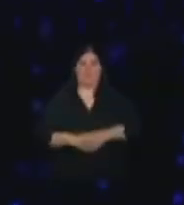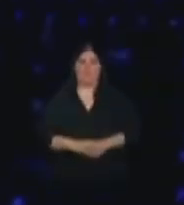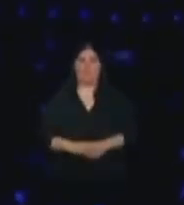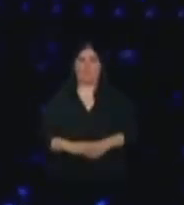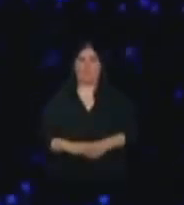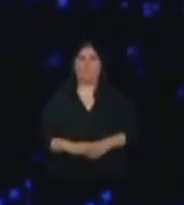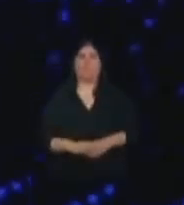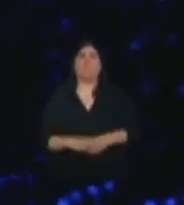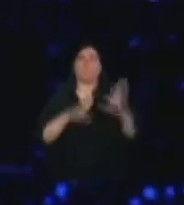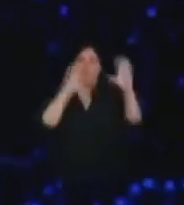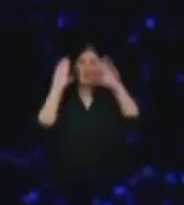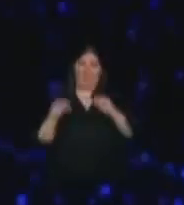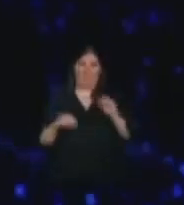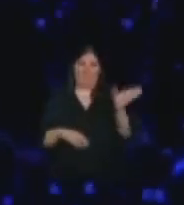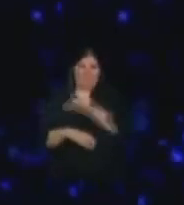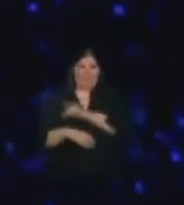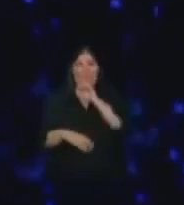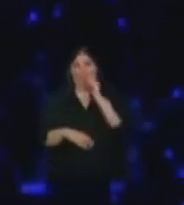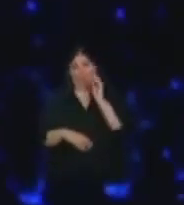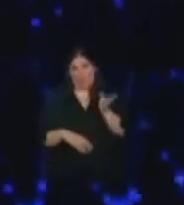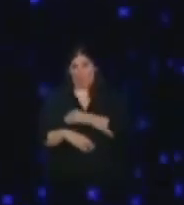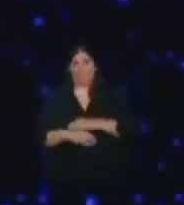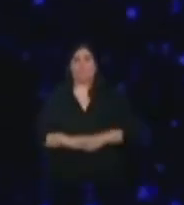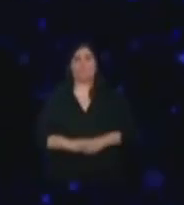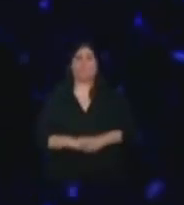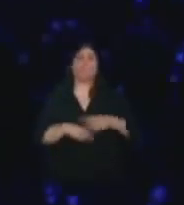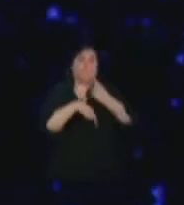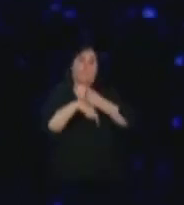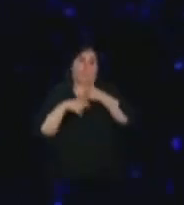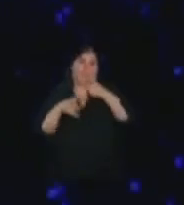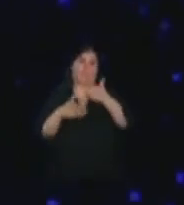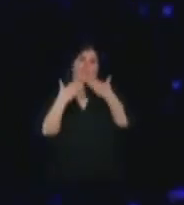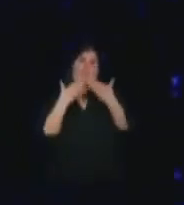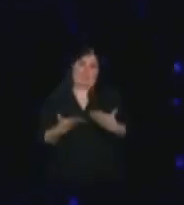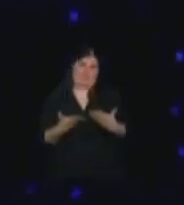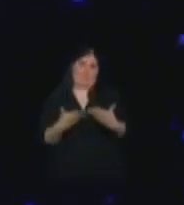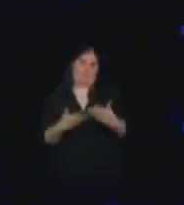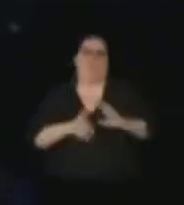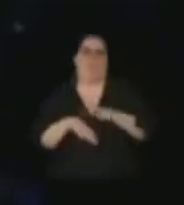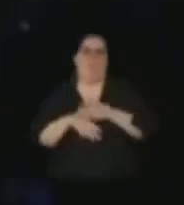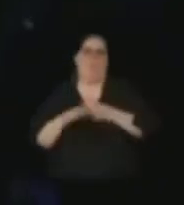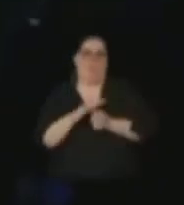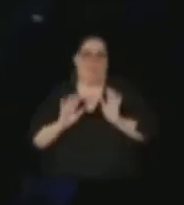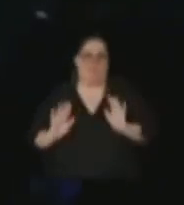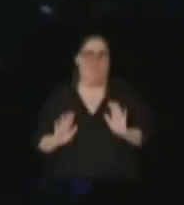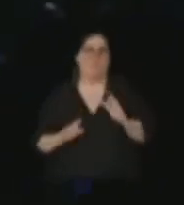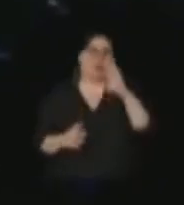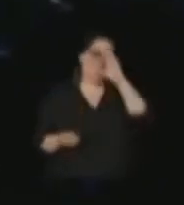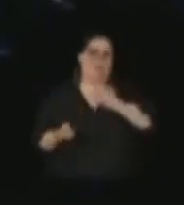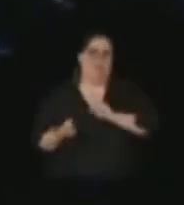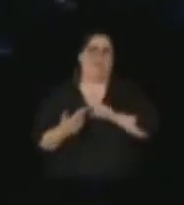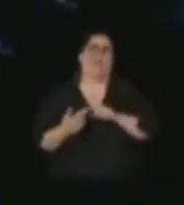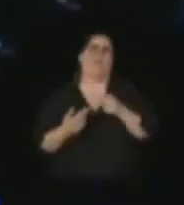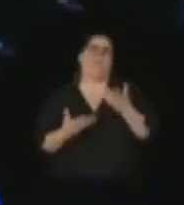es de dos postulantes y se definirá en un eventual balotaje en noviembre. Sorprendieron esas declaraciones de